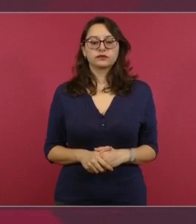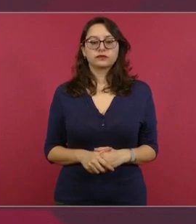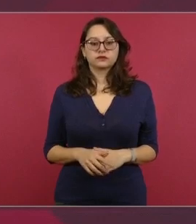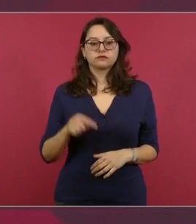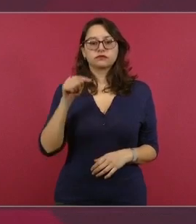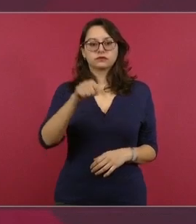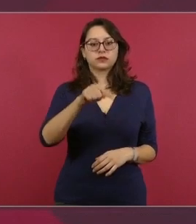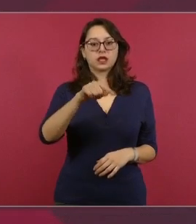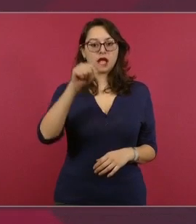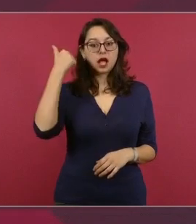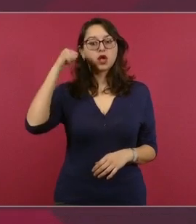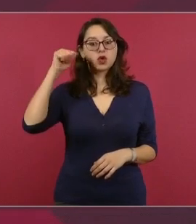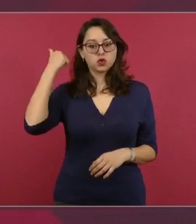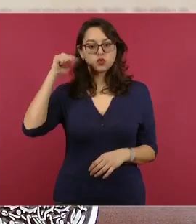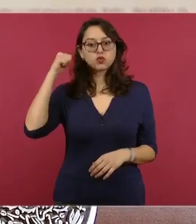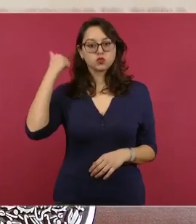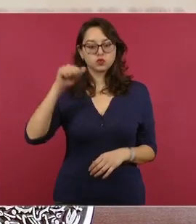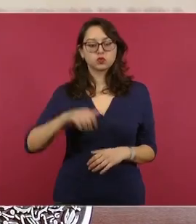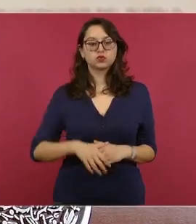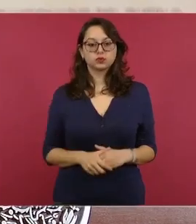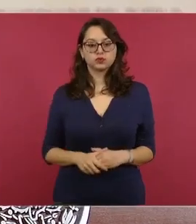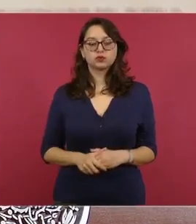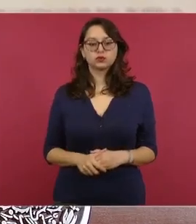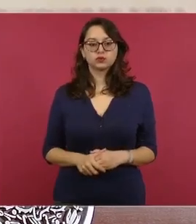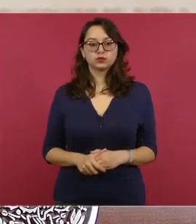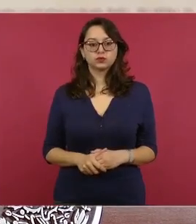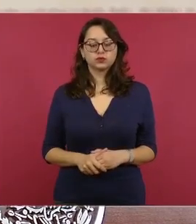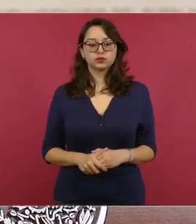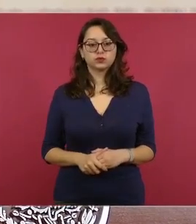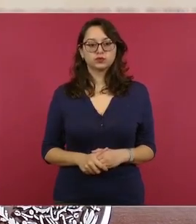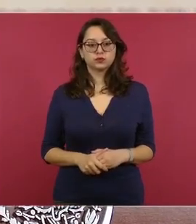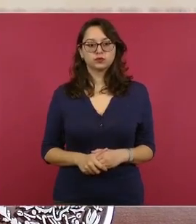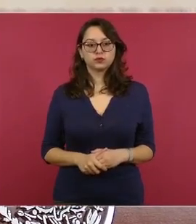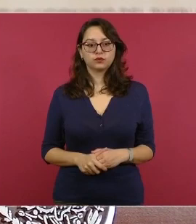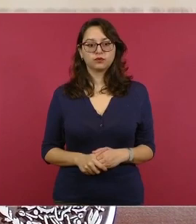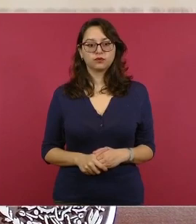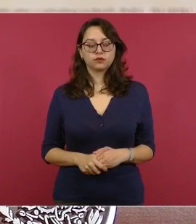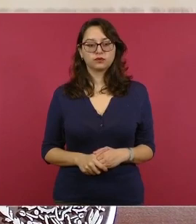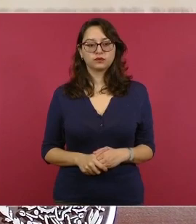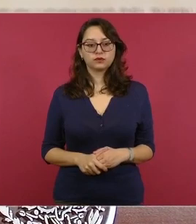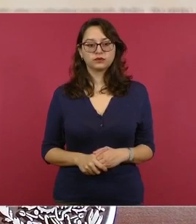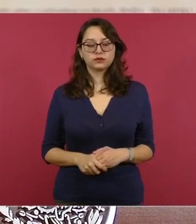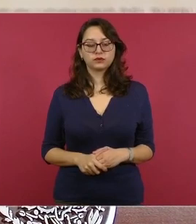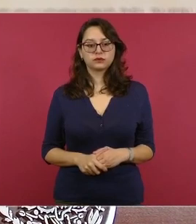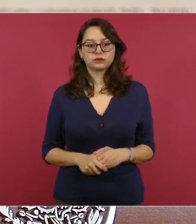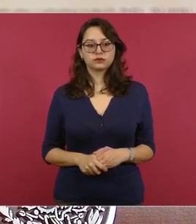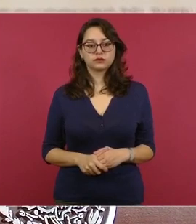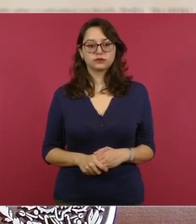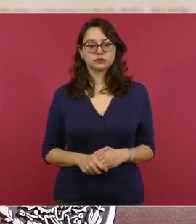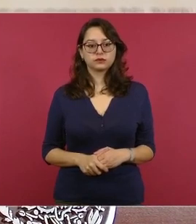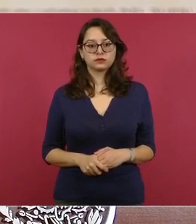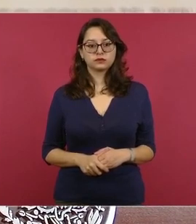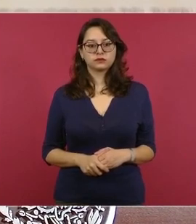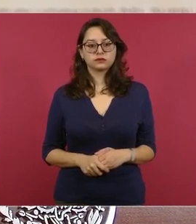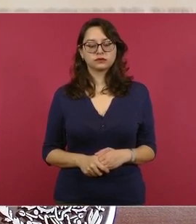Acapulco, va a ser en Acapulco. No, va a estar el secretario de Hacienda y ya los